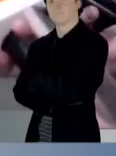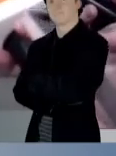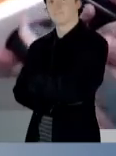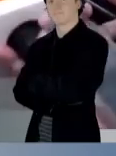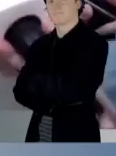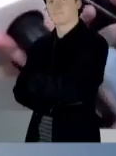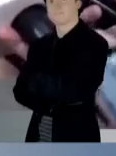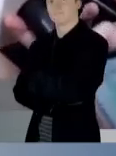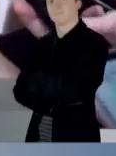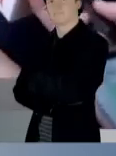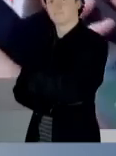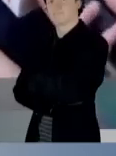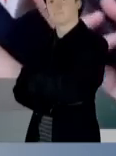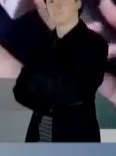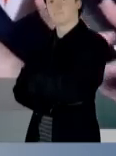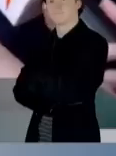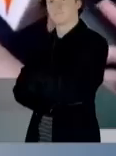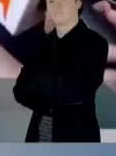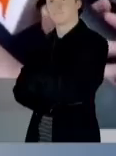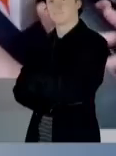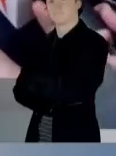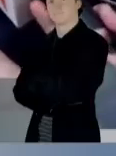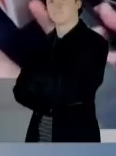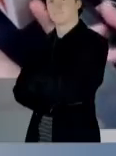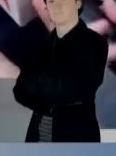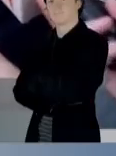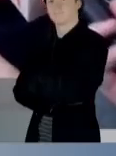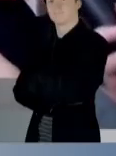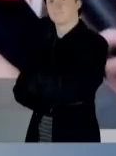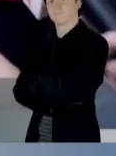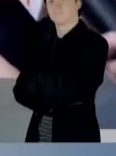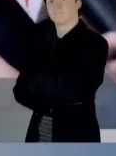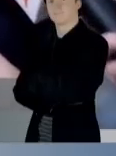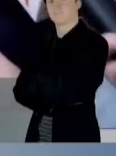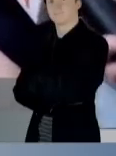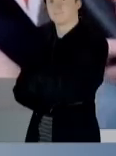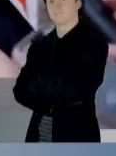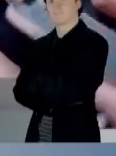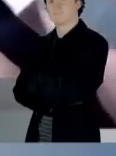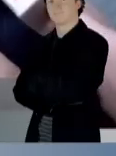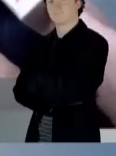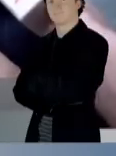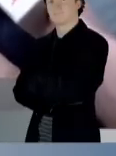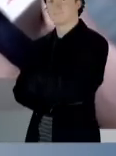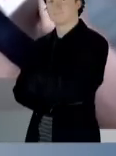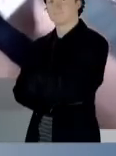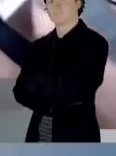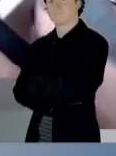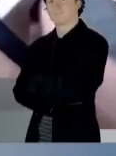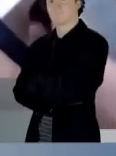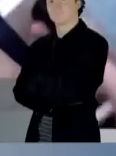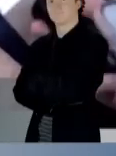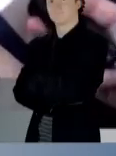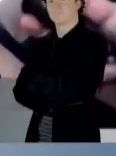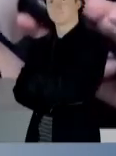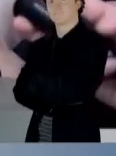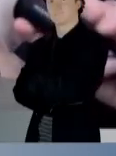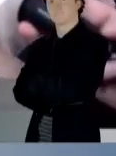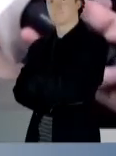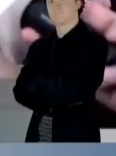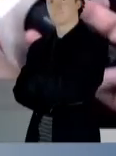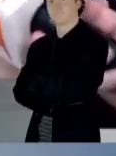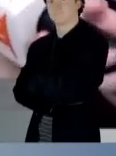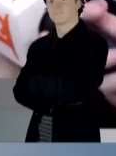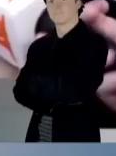García que ya sabemos lo que pasó después se terminó suicidando en medio de una investigación judicial pero en ese entonces la cámara